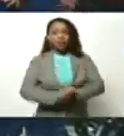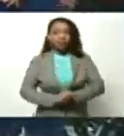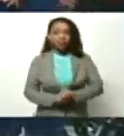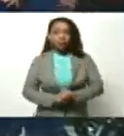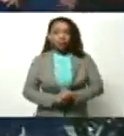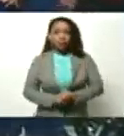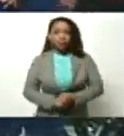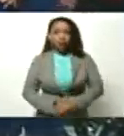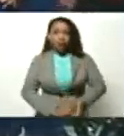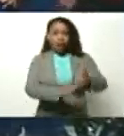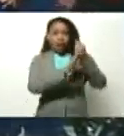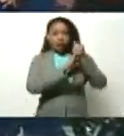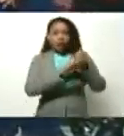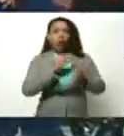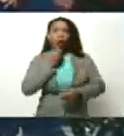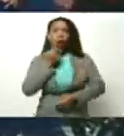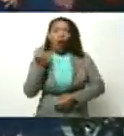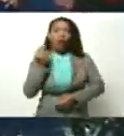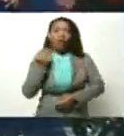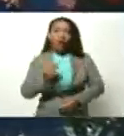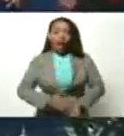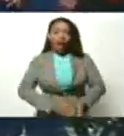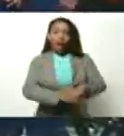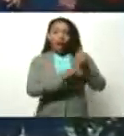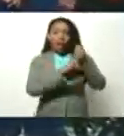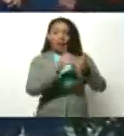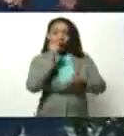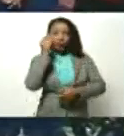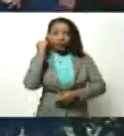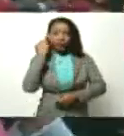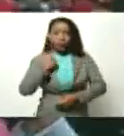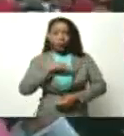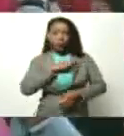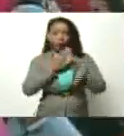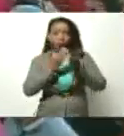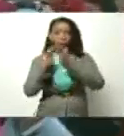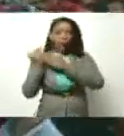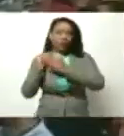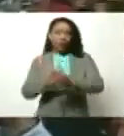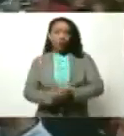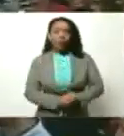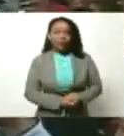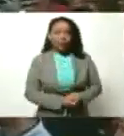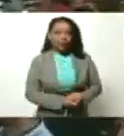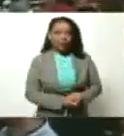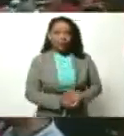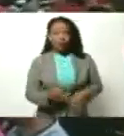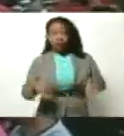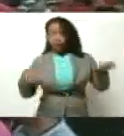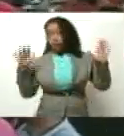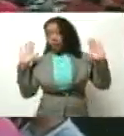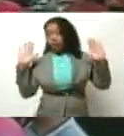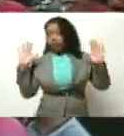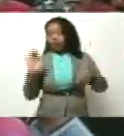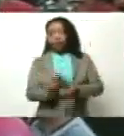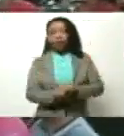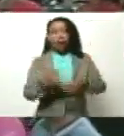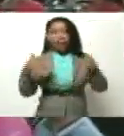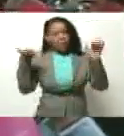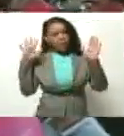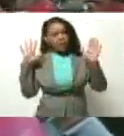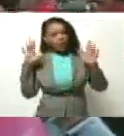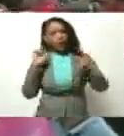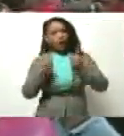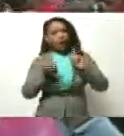líderes de la juventud lideresa de nuestras comunidades y a pesar a pesar